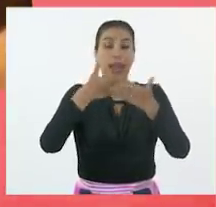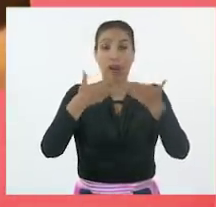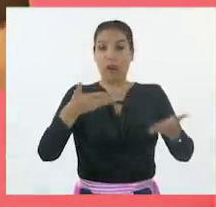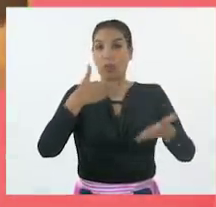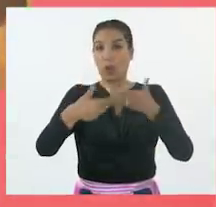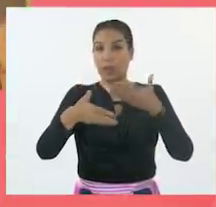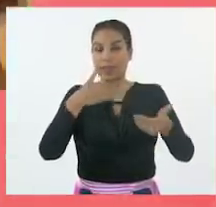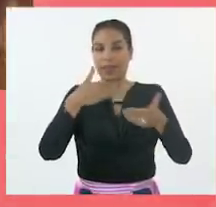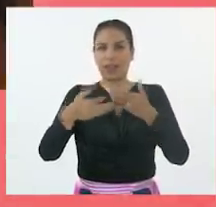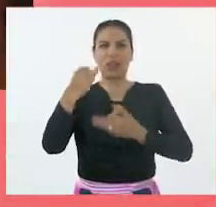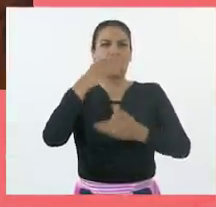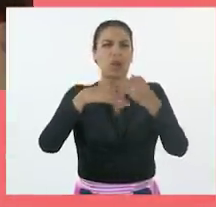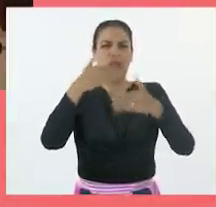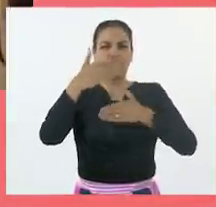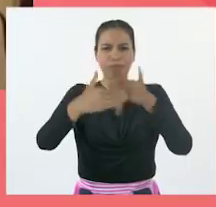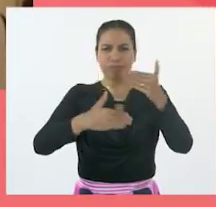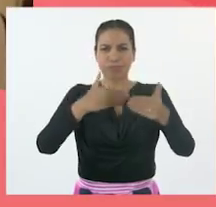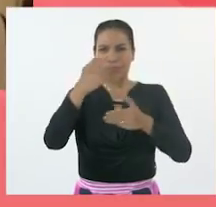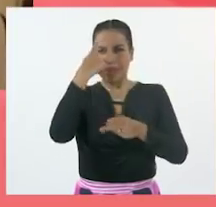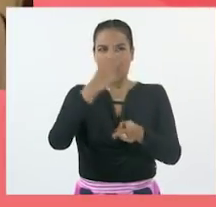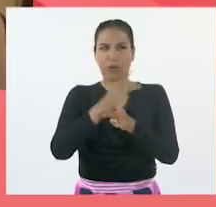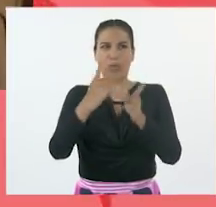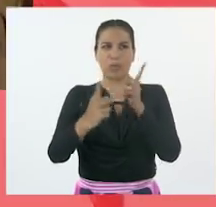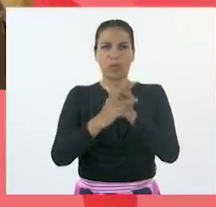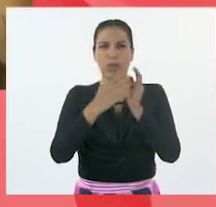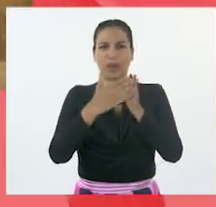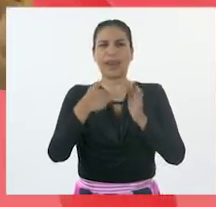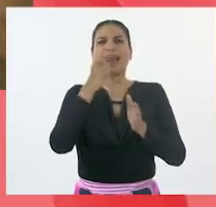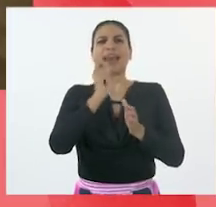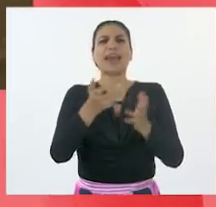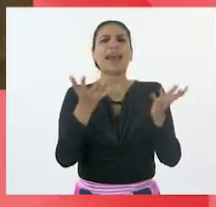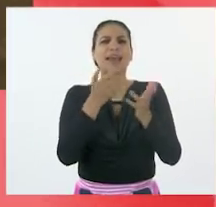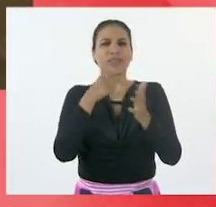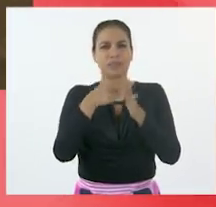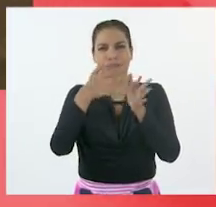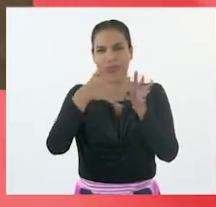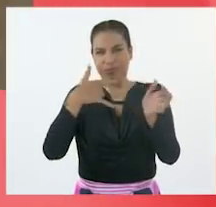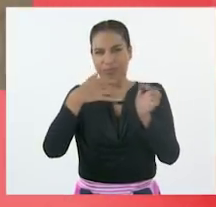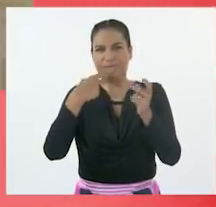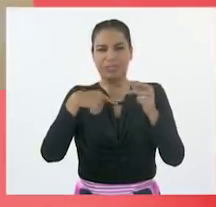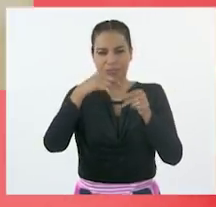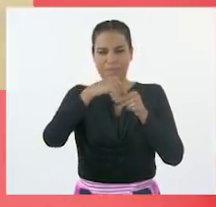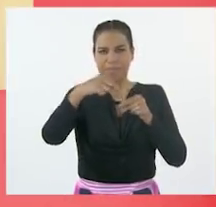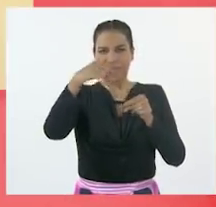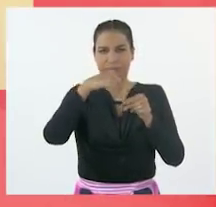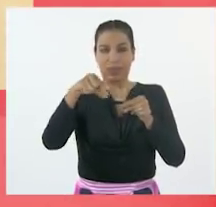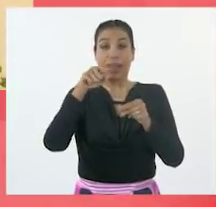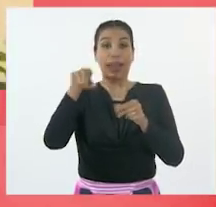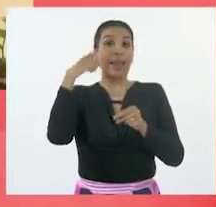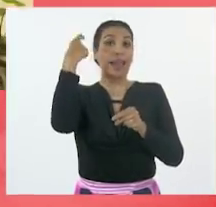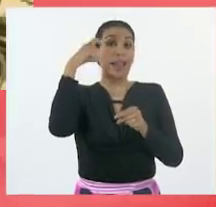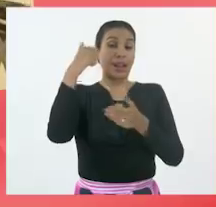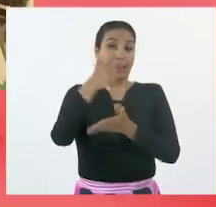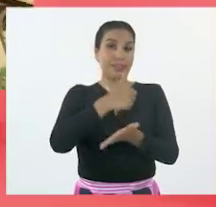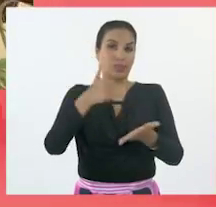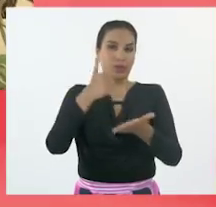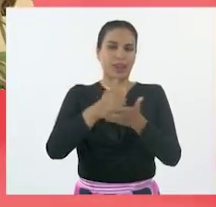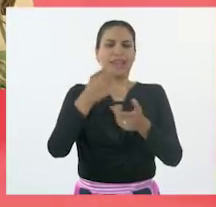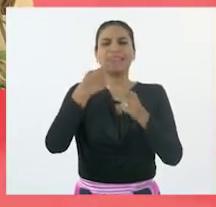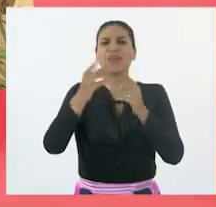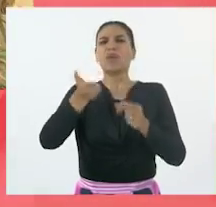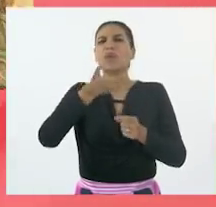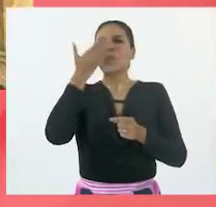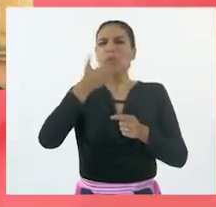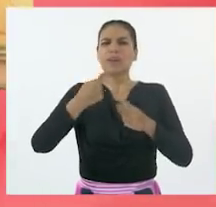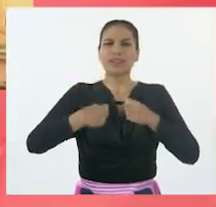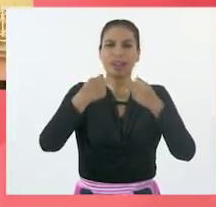día en todo el proceso de su producción. Esto es lo que hace un laudero. Querétaro, al ser una ciudad llena de